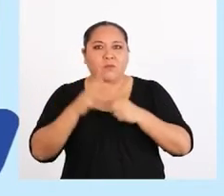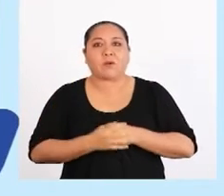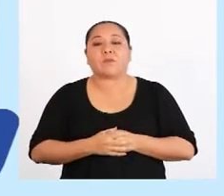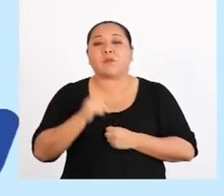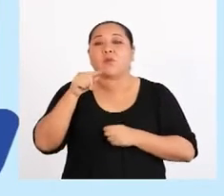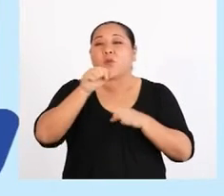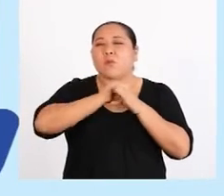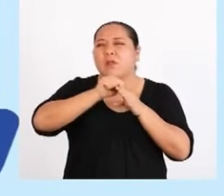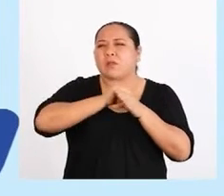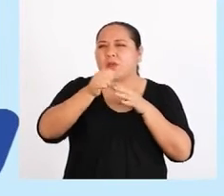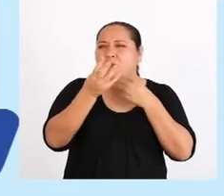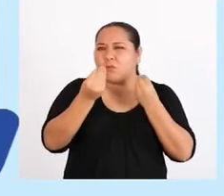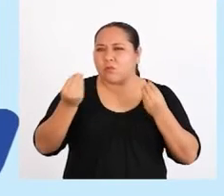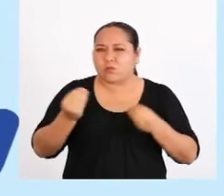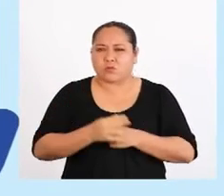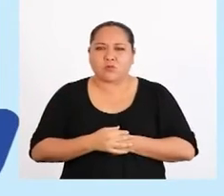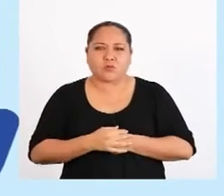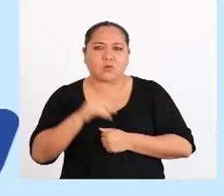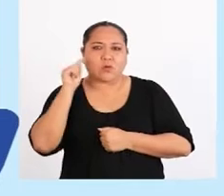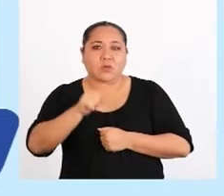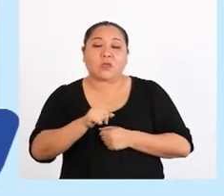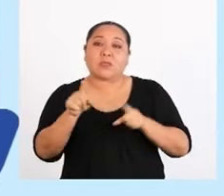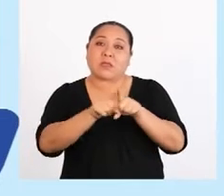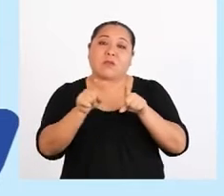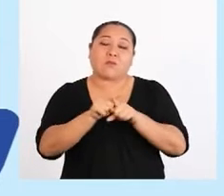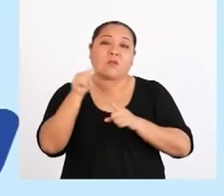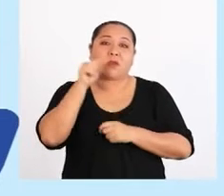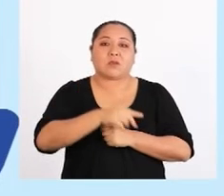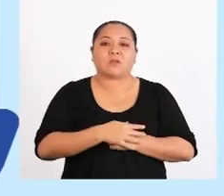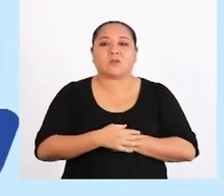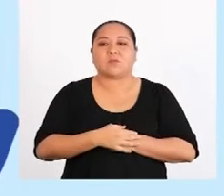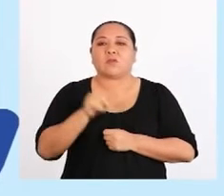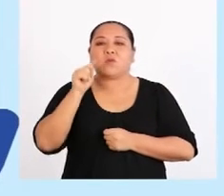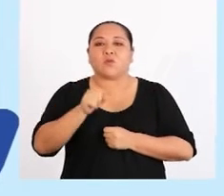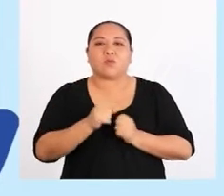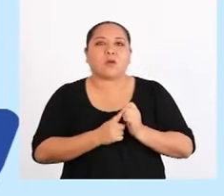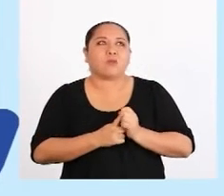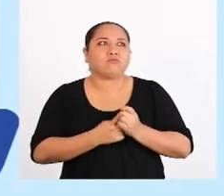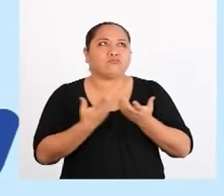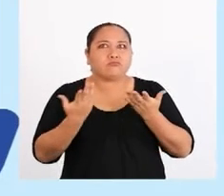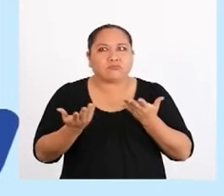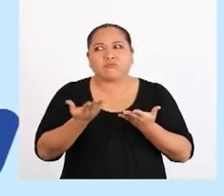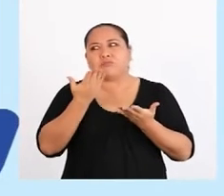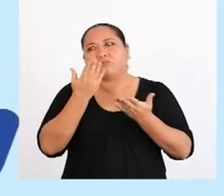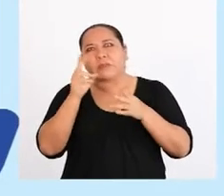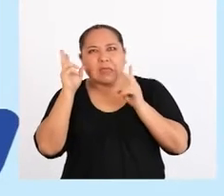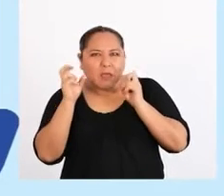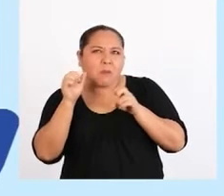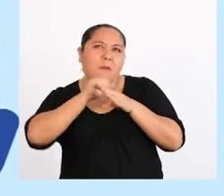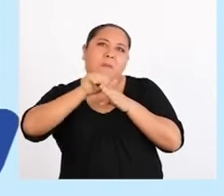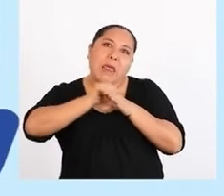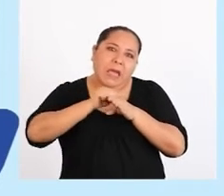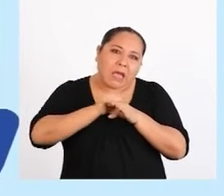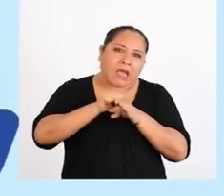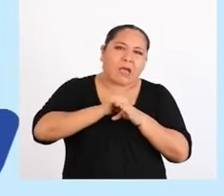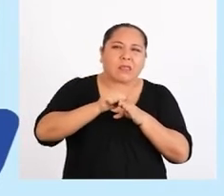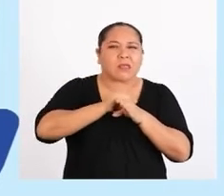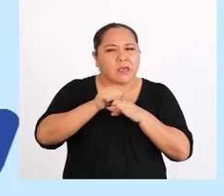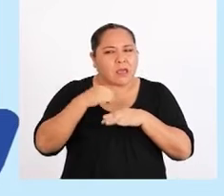y cuando practican mucho. Y claro que también es una constante práctica porque así